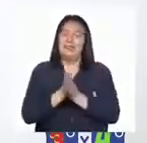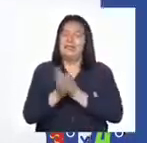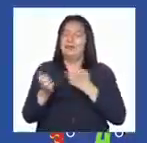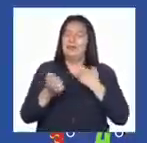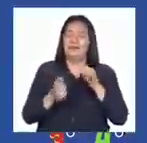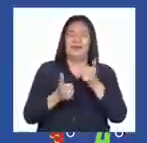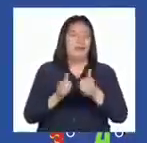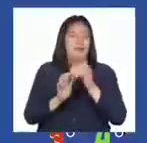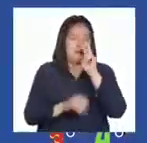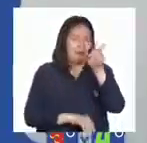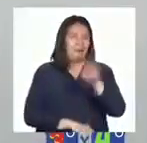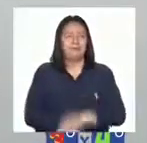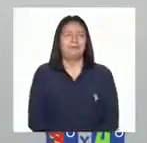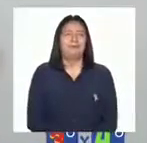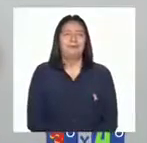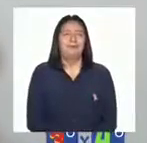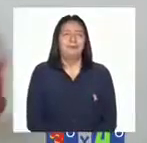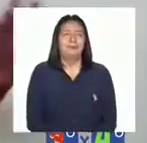Vamos a verlo.